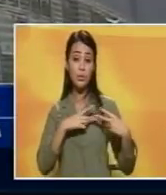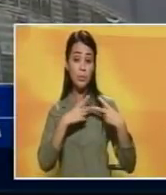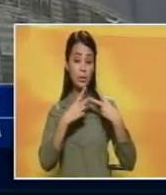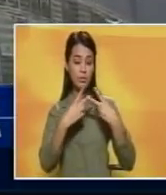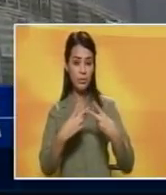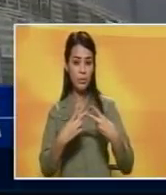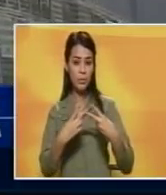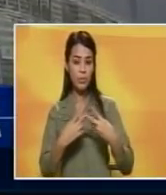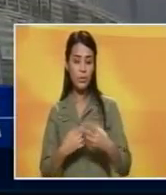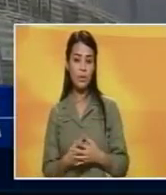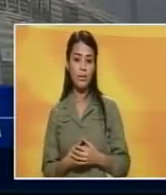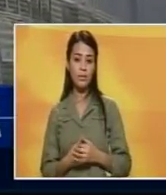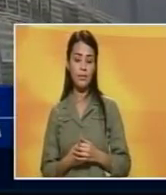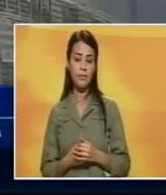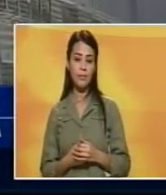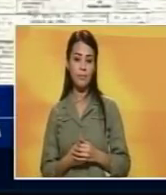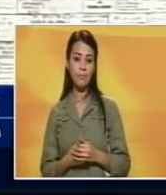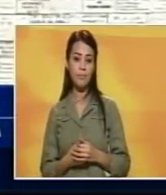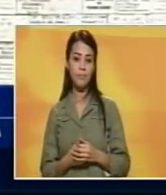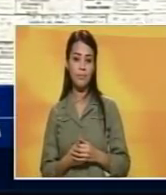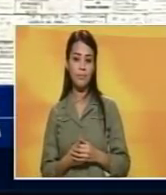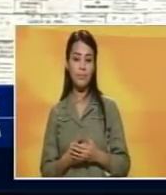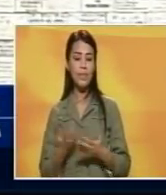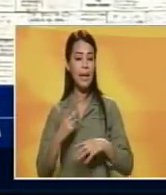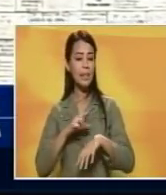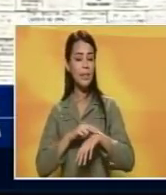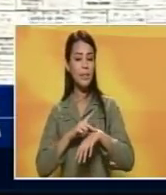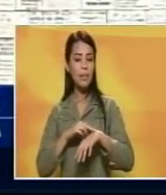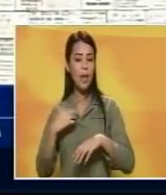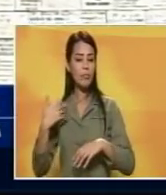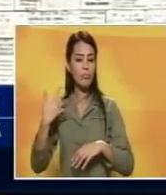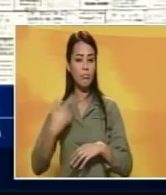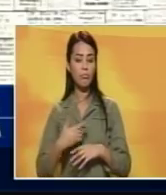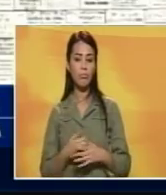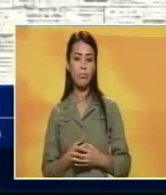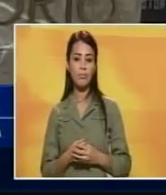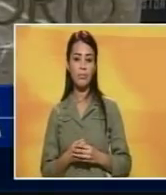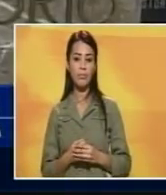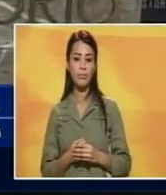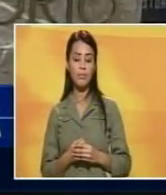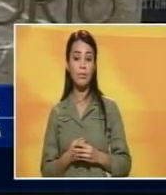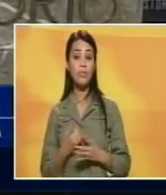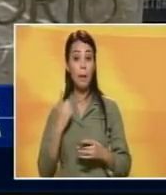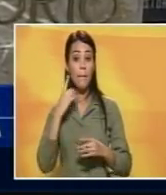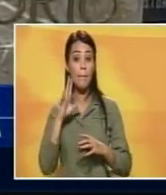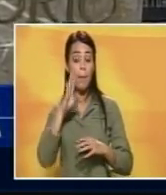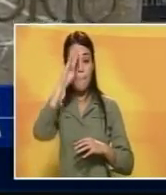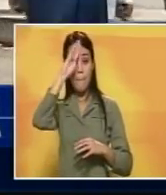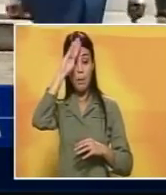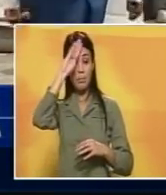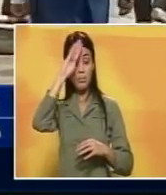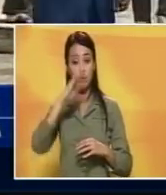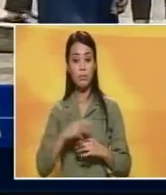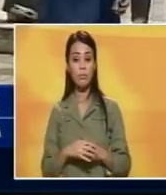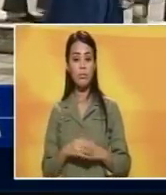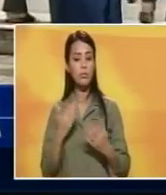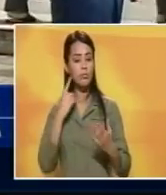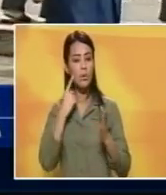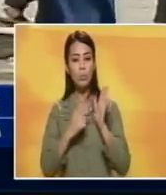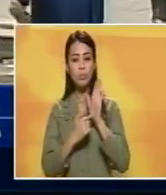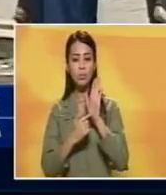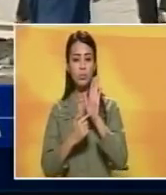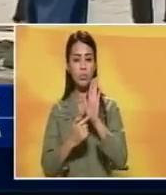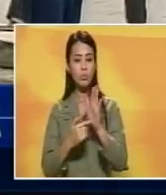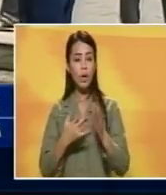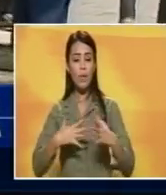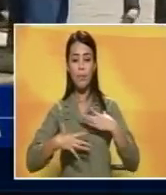heroicas. Hasta la fecha, el doctor José Gregorio Hernández no ha sido beatificado. Sin embargo, el Papa Francisco ha mostrado gran